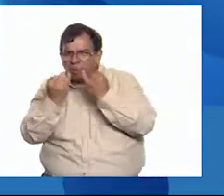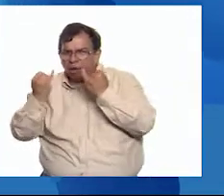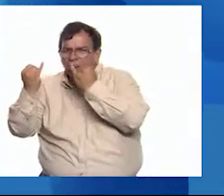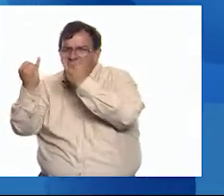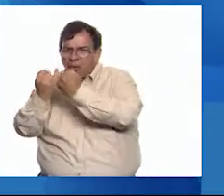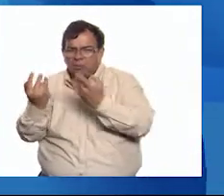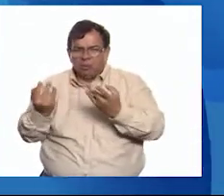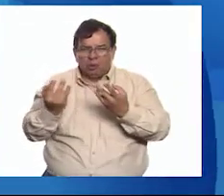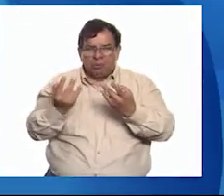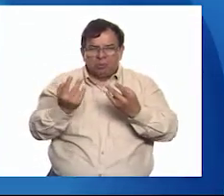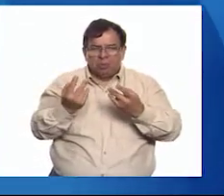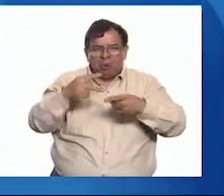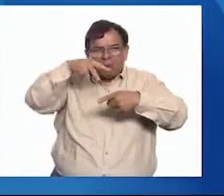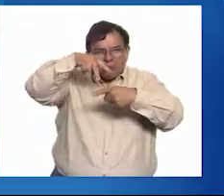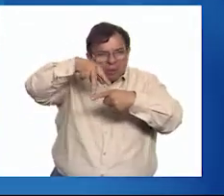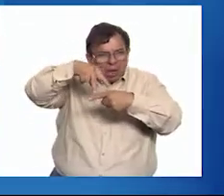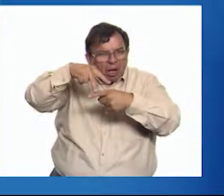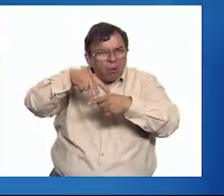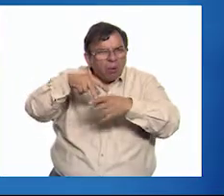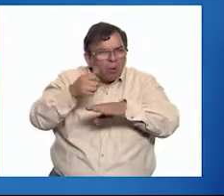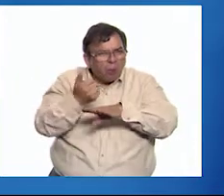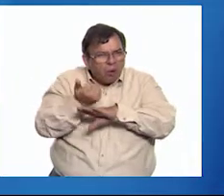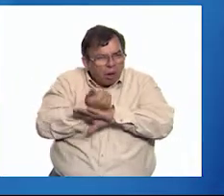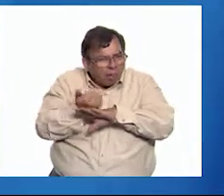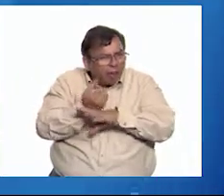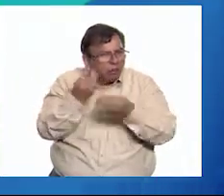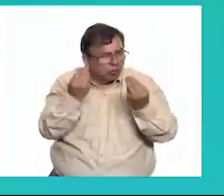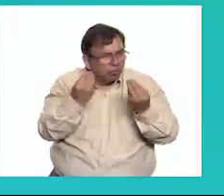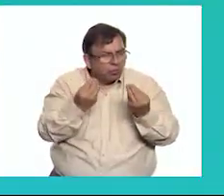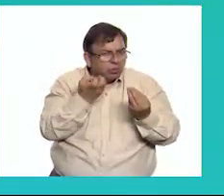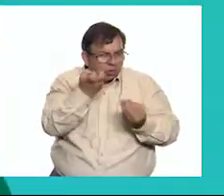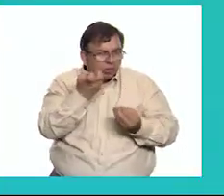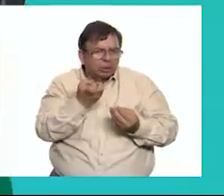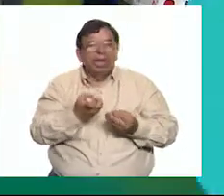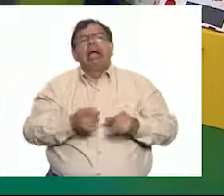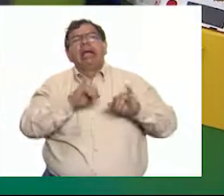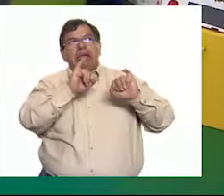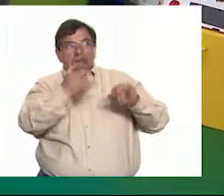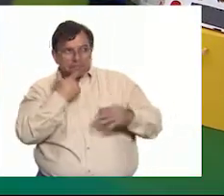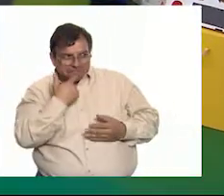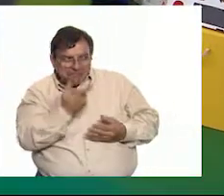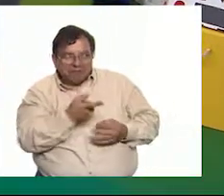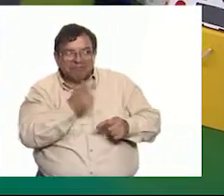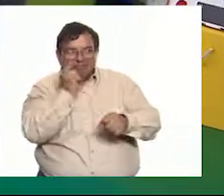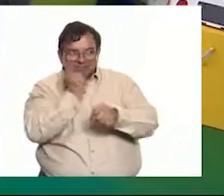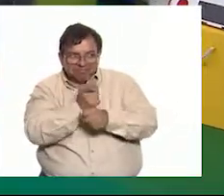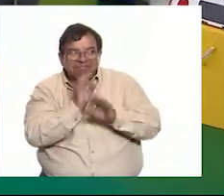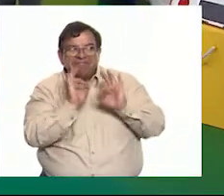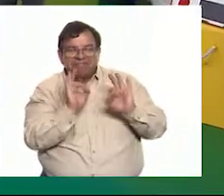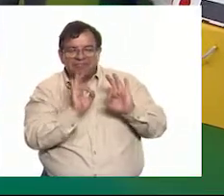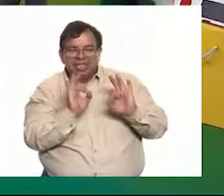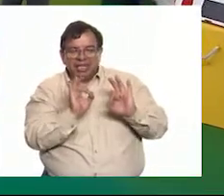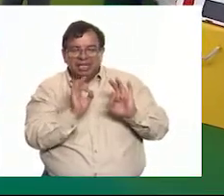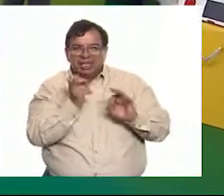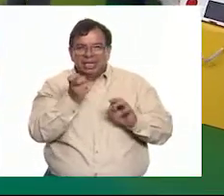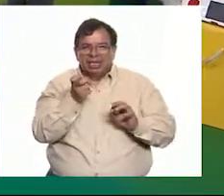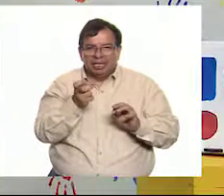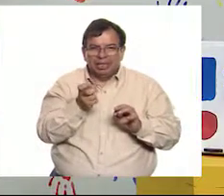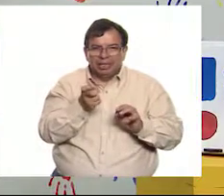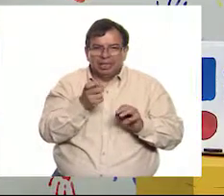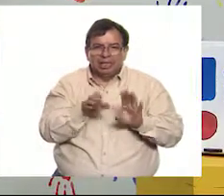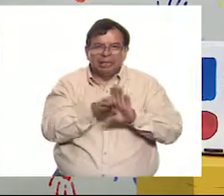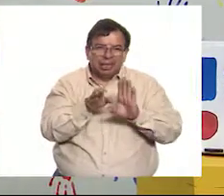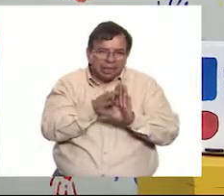muchos triángulos amarillos. Eso podría ser un patrón, ¿no? Me imagino. Claro que sí, está muy bien identificado, Pilar, porque precisamente pues están